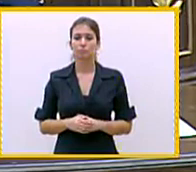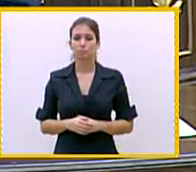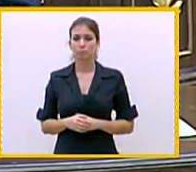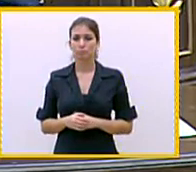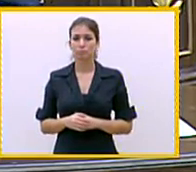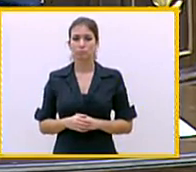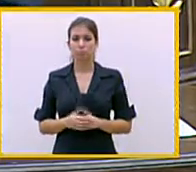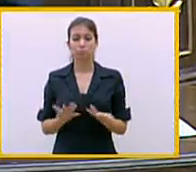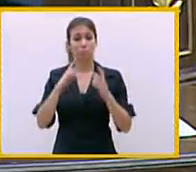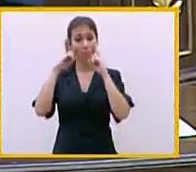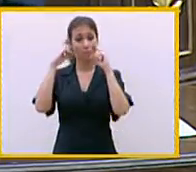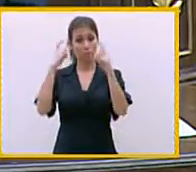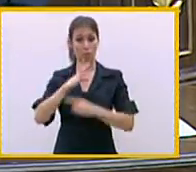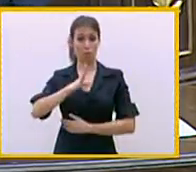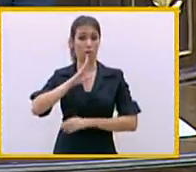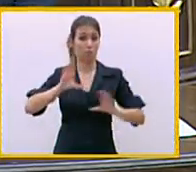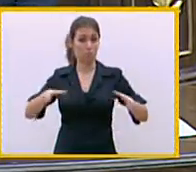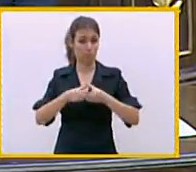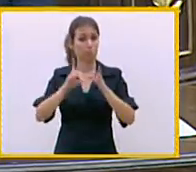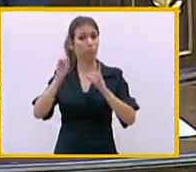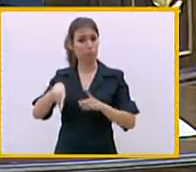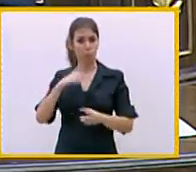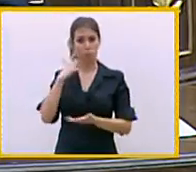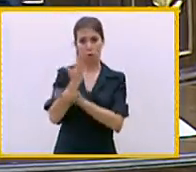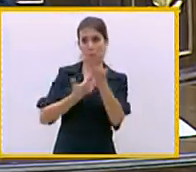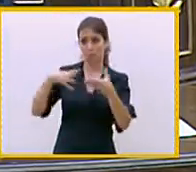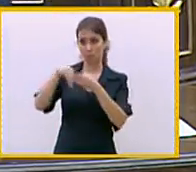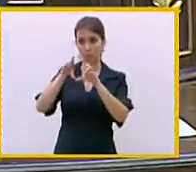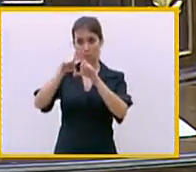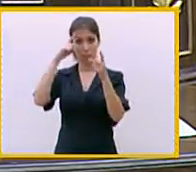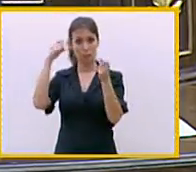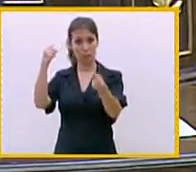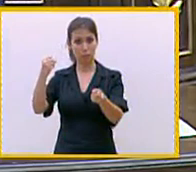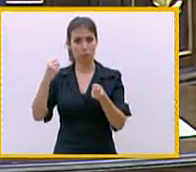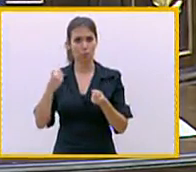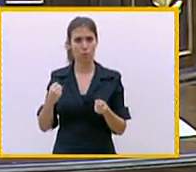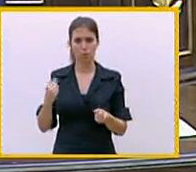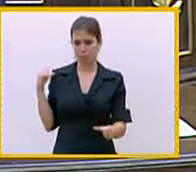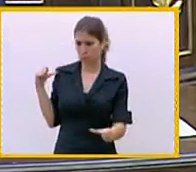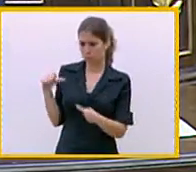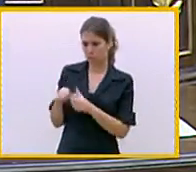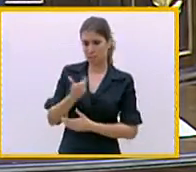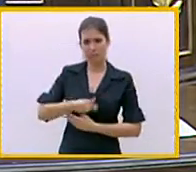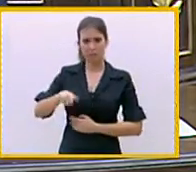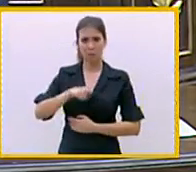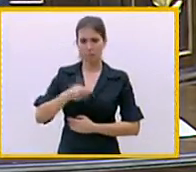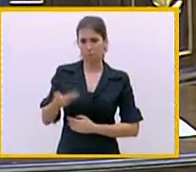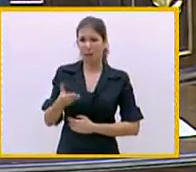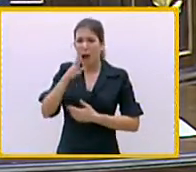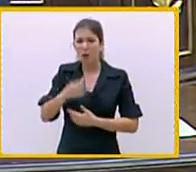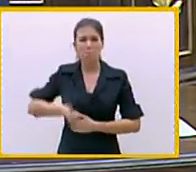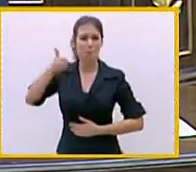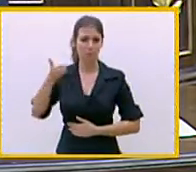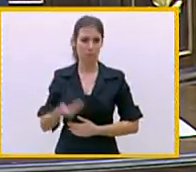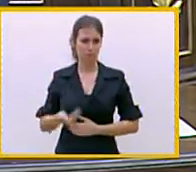El esfuerzo colectivo y la colaboración institucional no han tenido nunca en España más sentido que ahora.